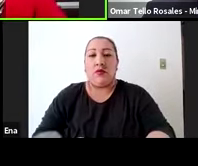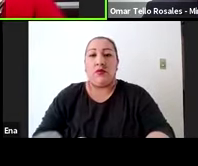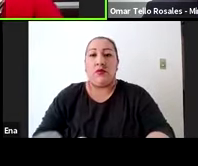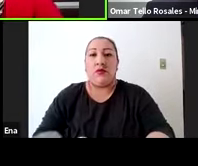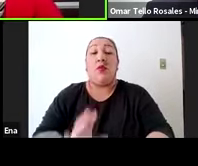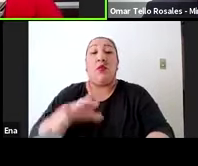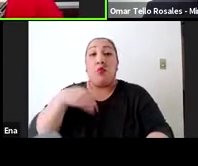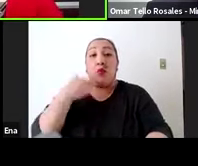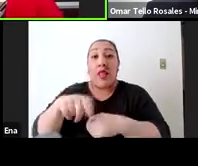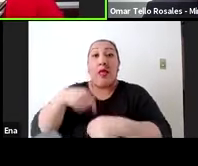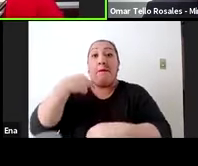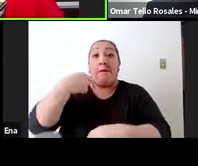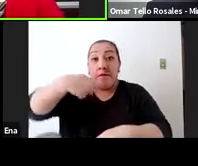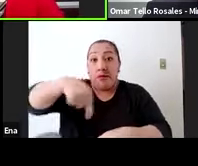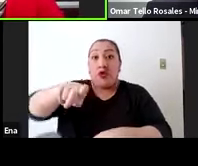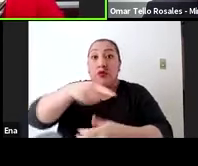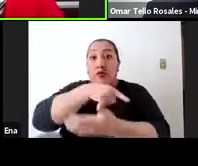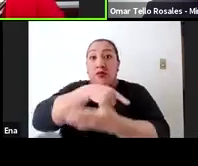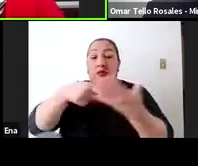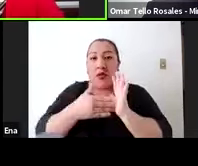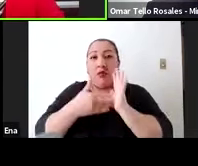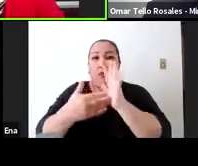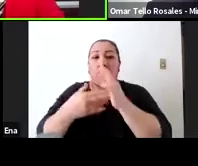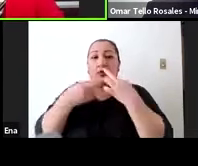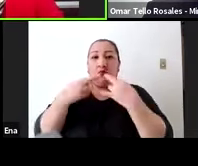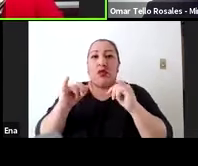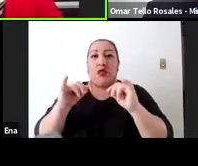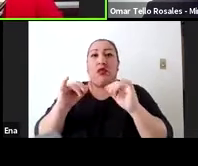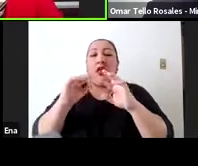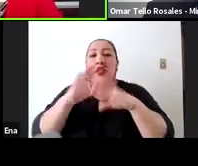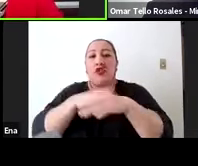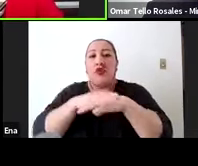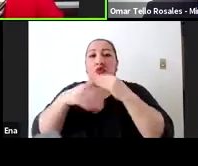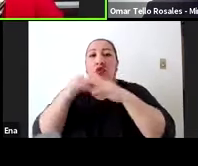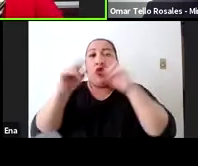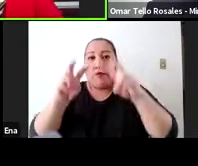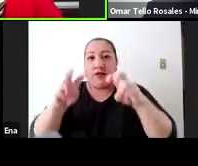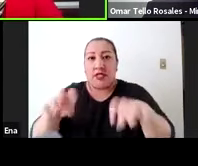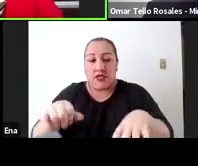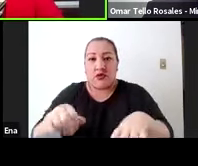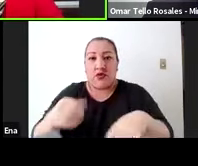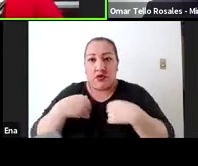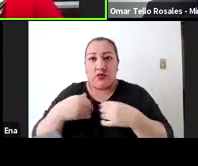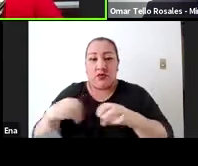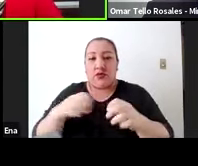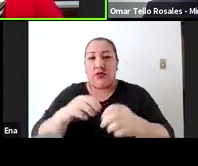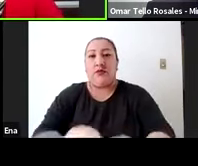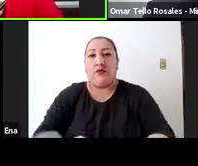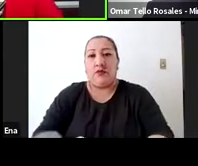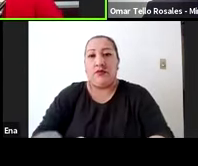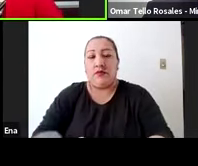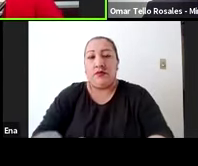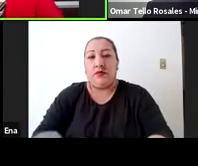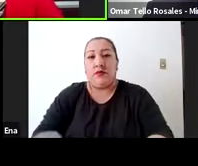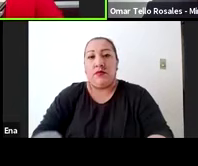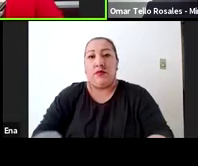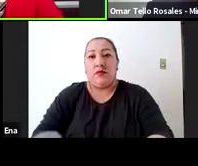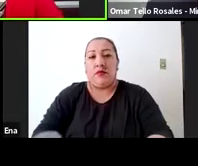presentando los resultados de esta investigación que hemos realizado desde la Adjuntía de Lucha contra la Corrupción.